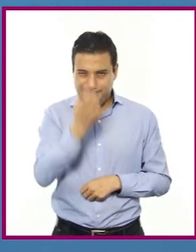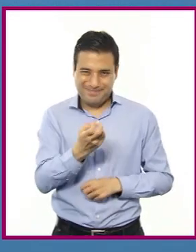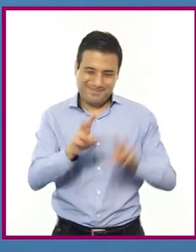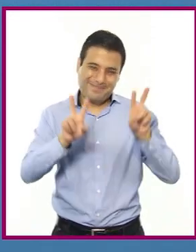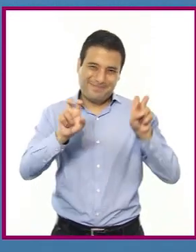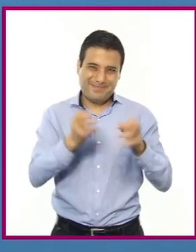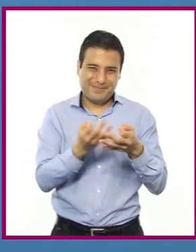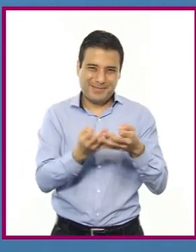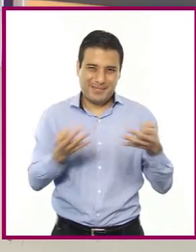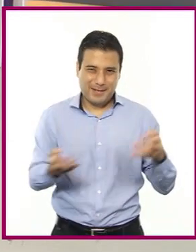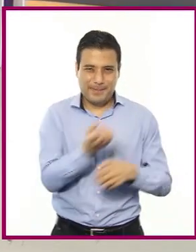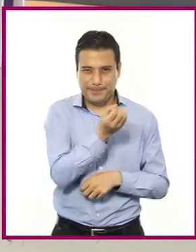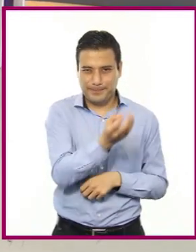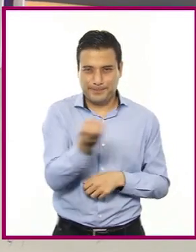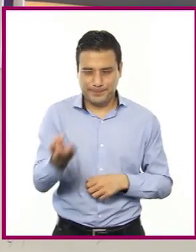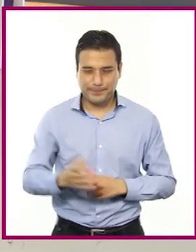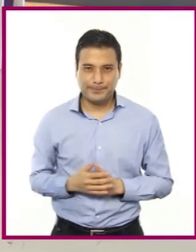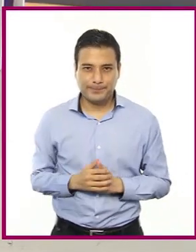reparto agrario.